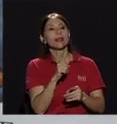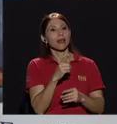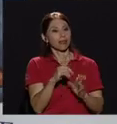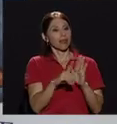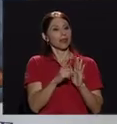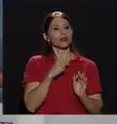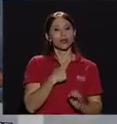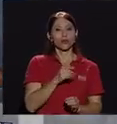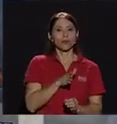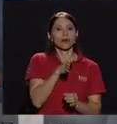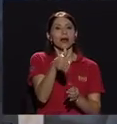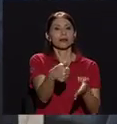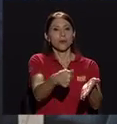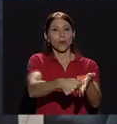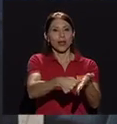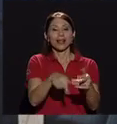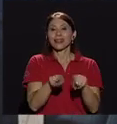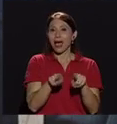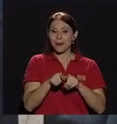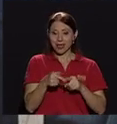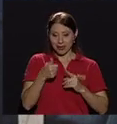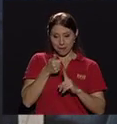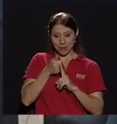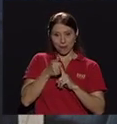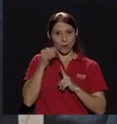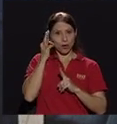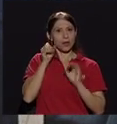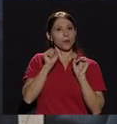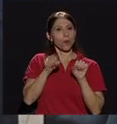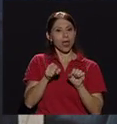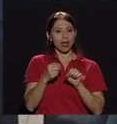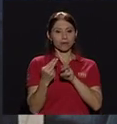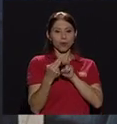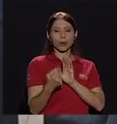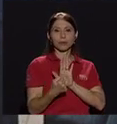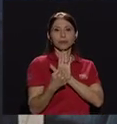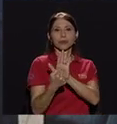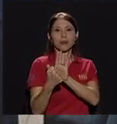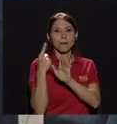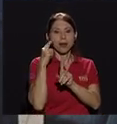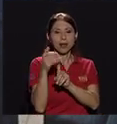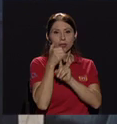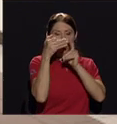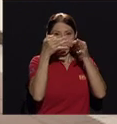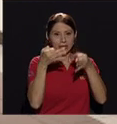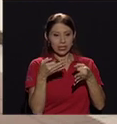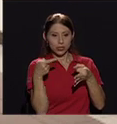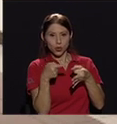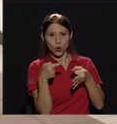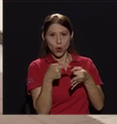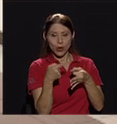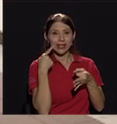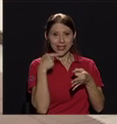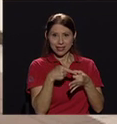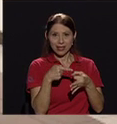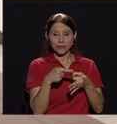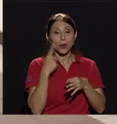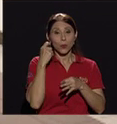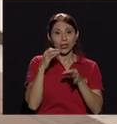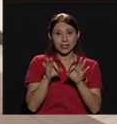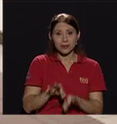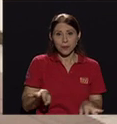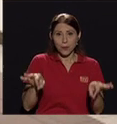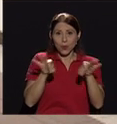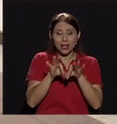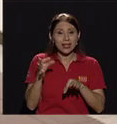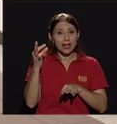sino también ser electas en puestos claves de toma de decisiones. Porque es importante llevar a las